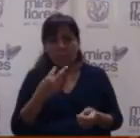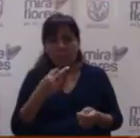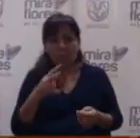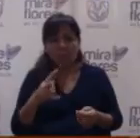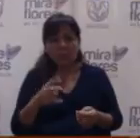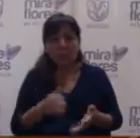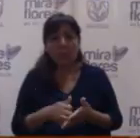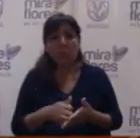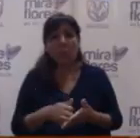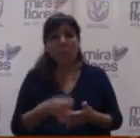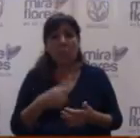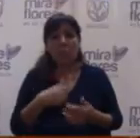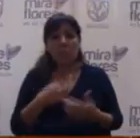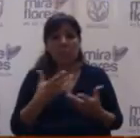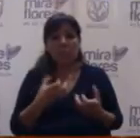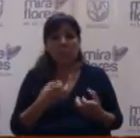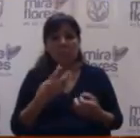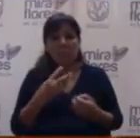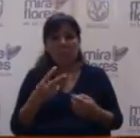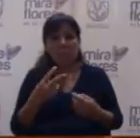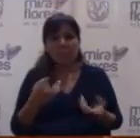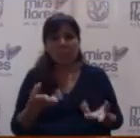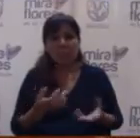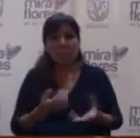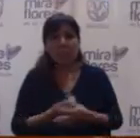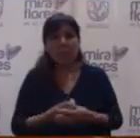que el alcance llegue, que nos expliquen